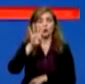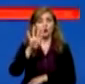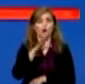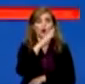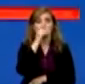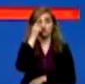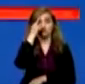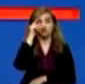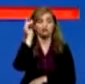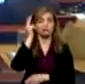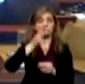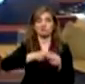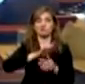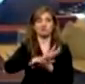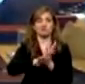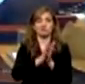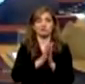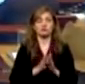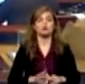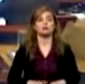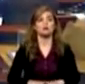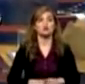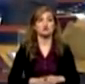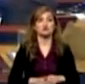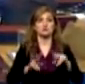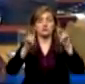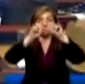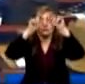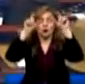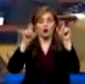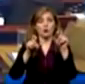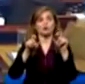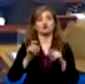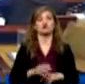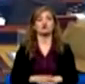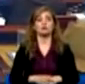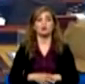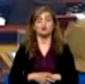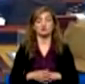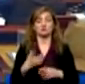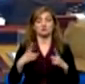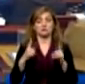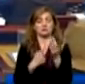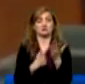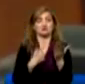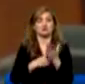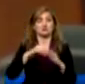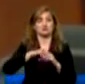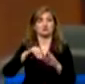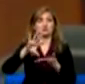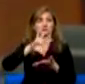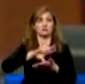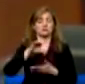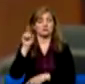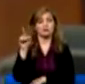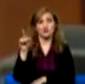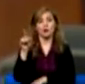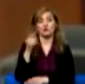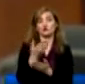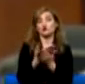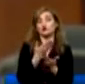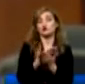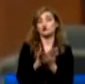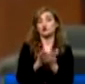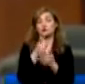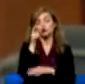correístas. El tema de la empresa INA Investment finalmente se debatió en el legislativo. Homero Castañer propuso